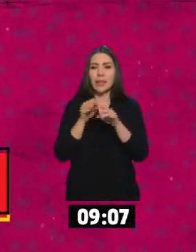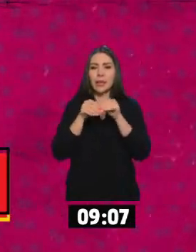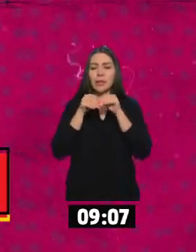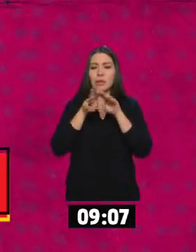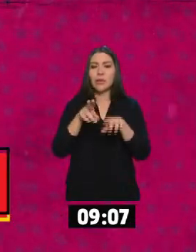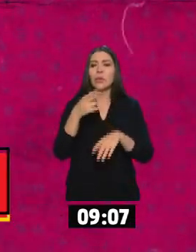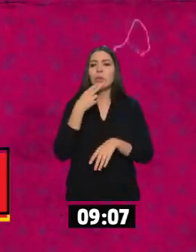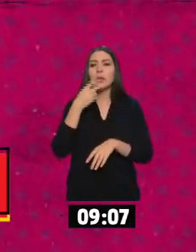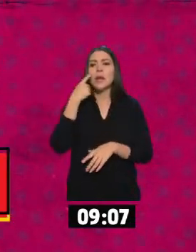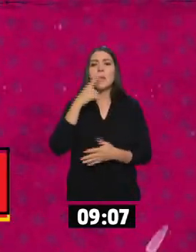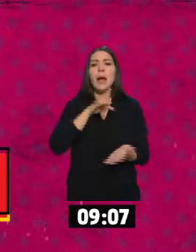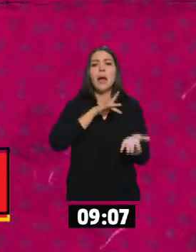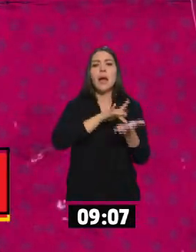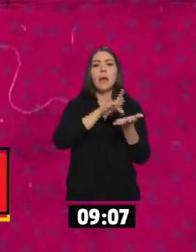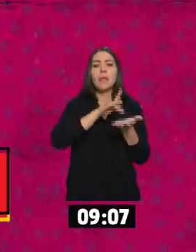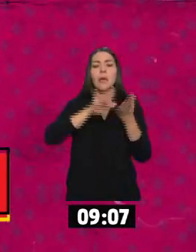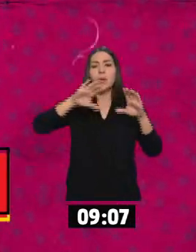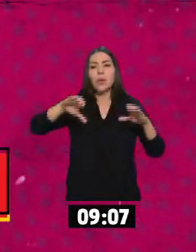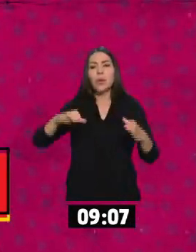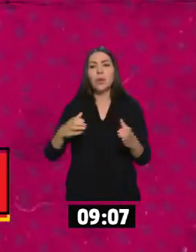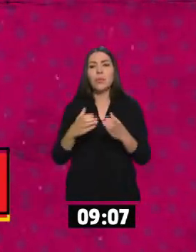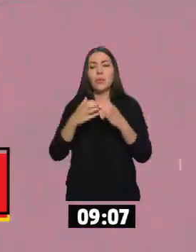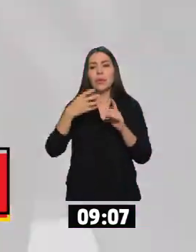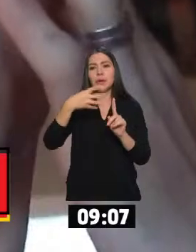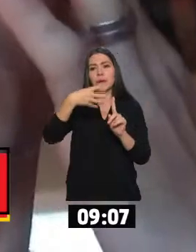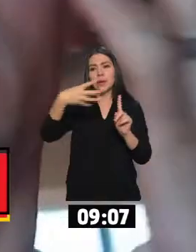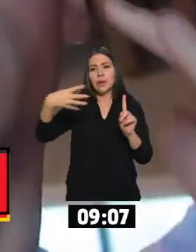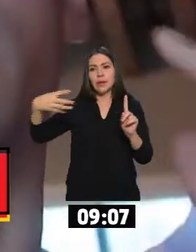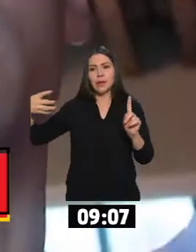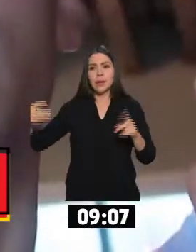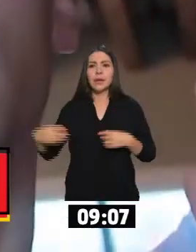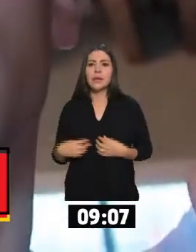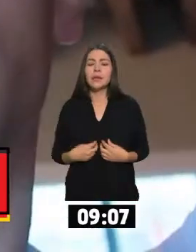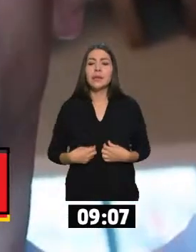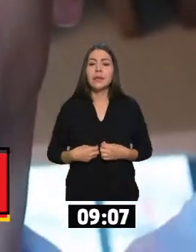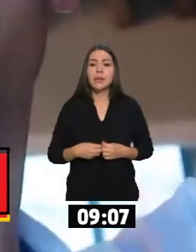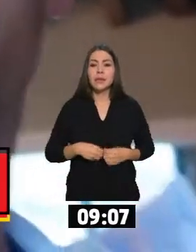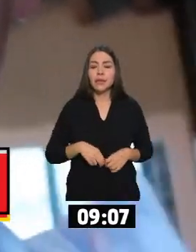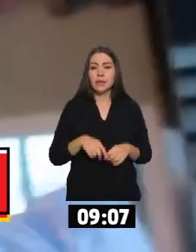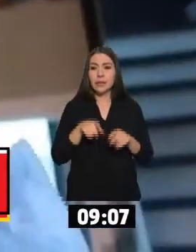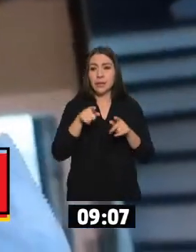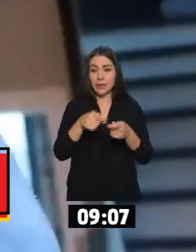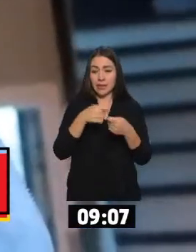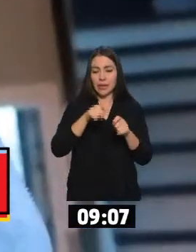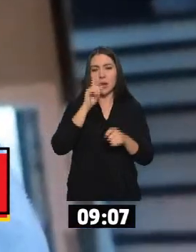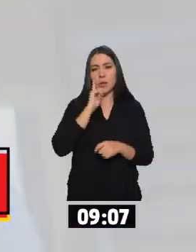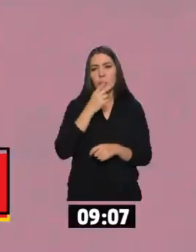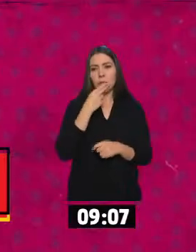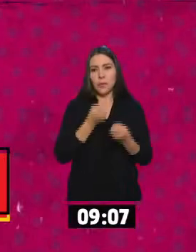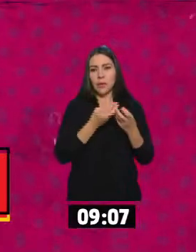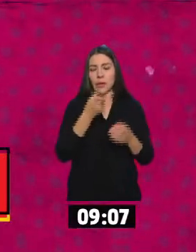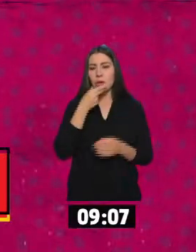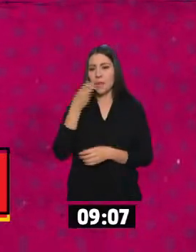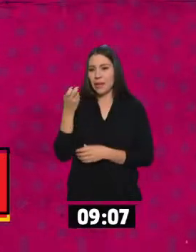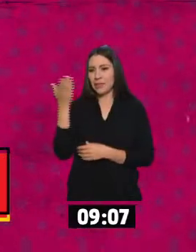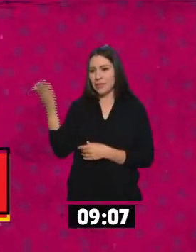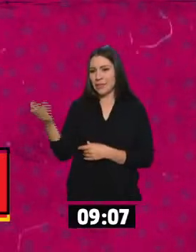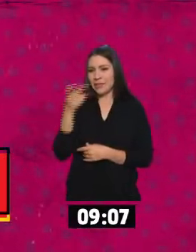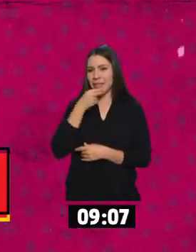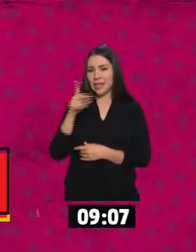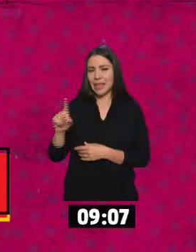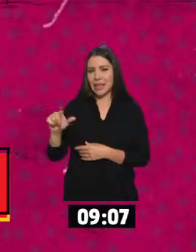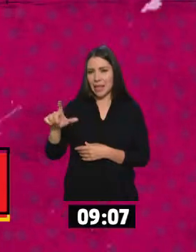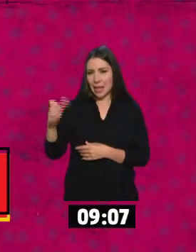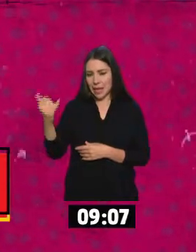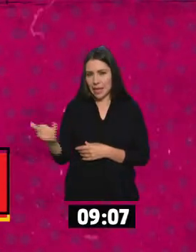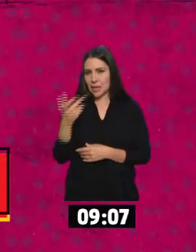la comunidad LGBT. Oiga, ¿y sí le sabe? No, esto es de una fan. Ah. Este es el Daily, ¿no? Y esto